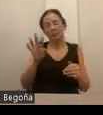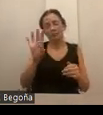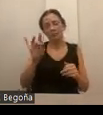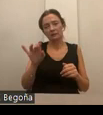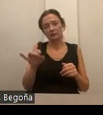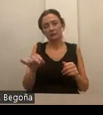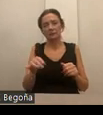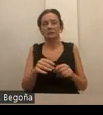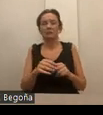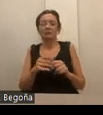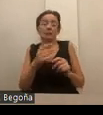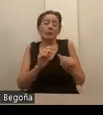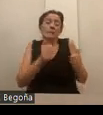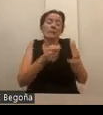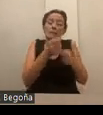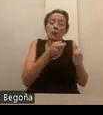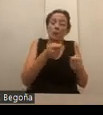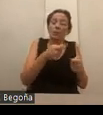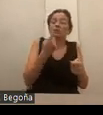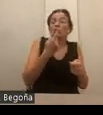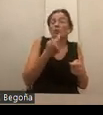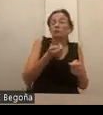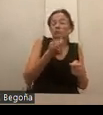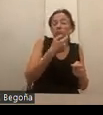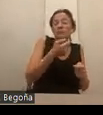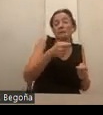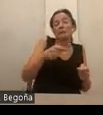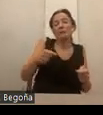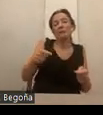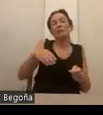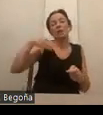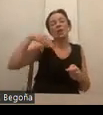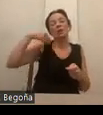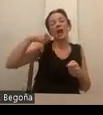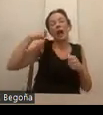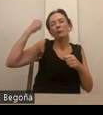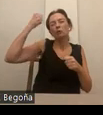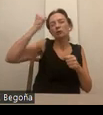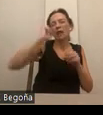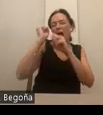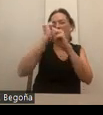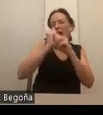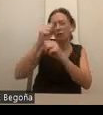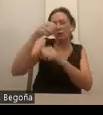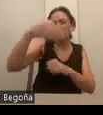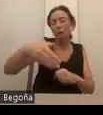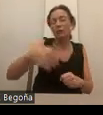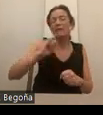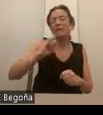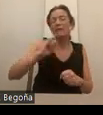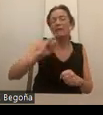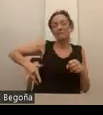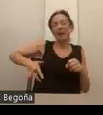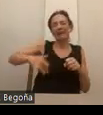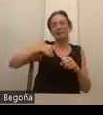de una simple resistencia a que además añade que el páncreas, que ha estado muchos años sometido a esa resistencia, llega un momento en que se agota, produce